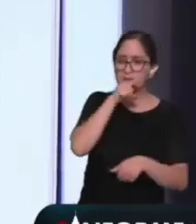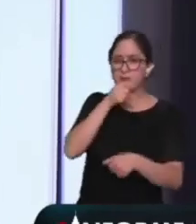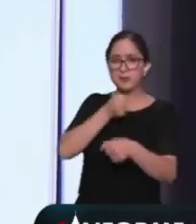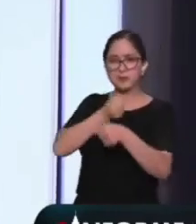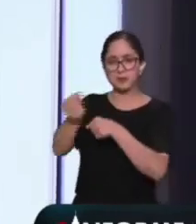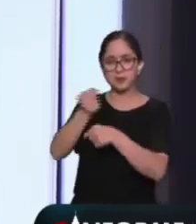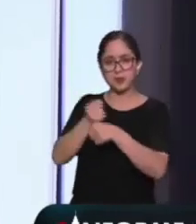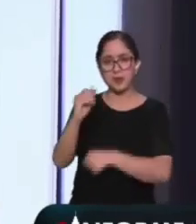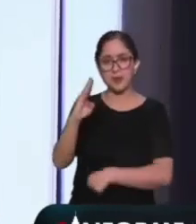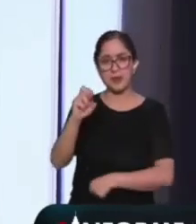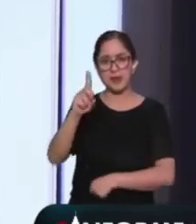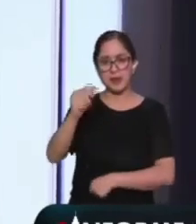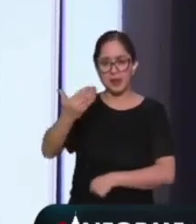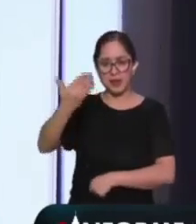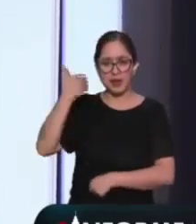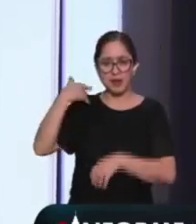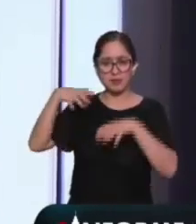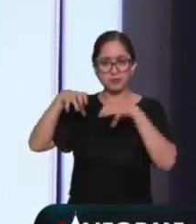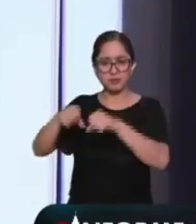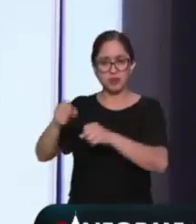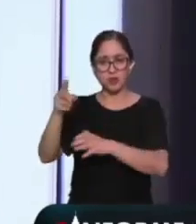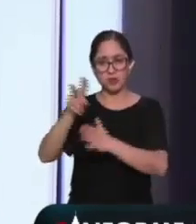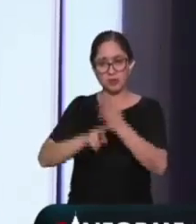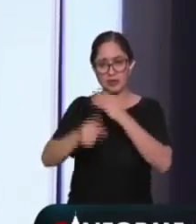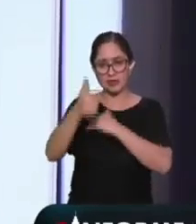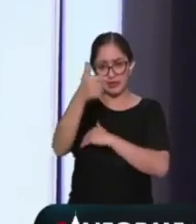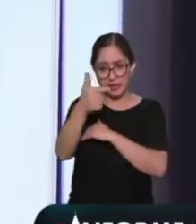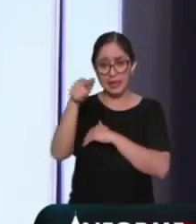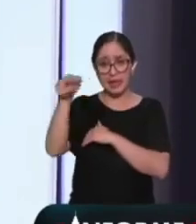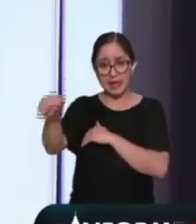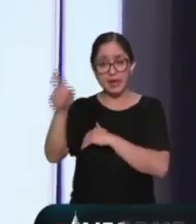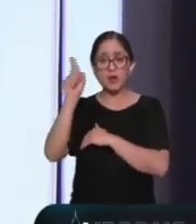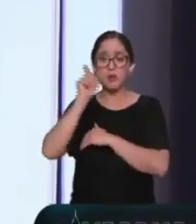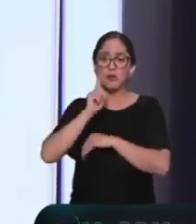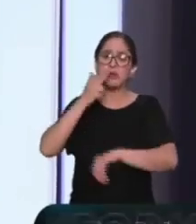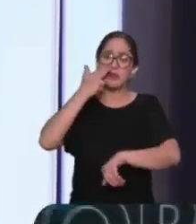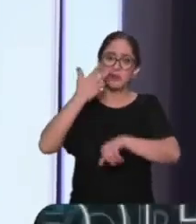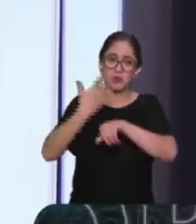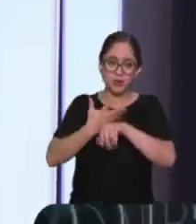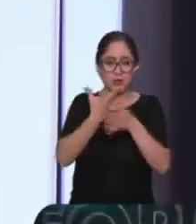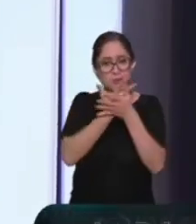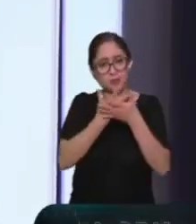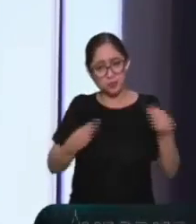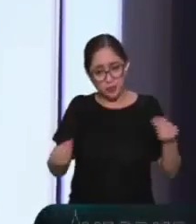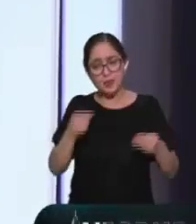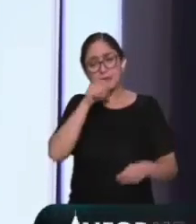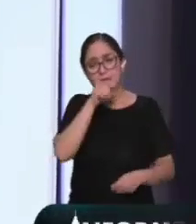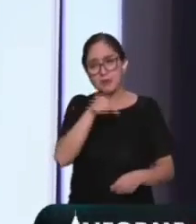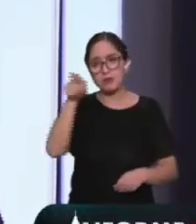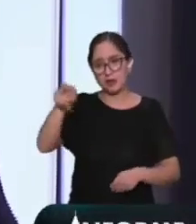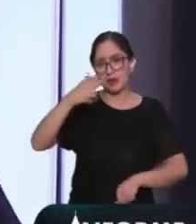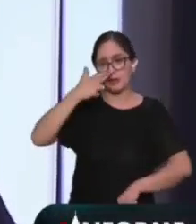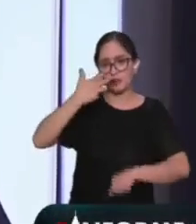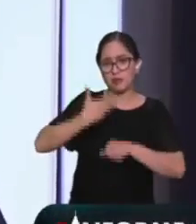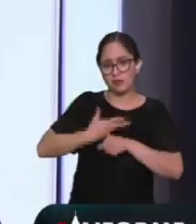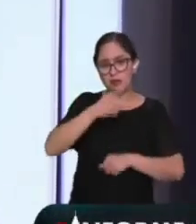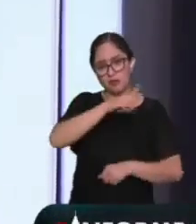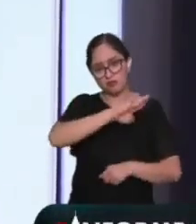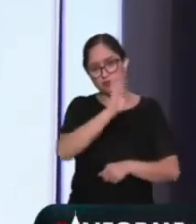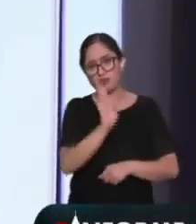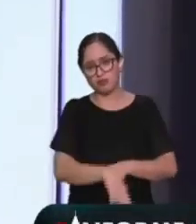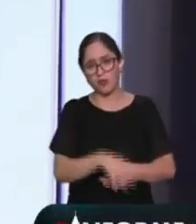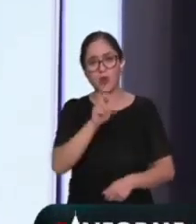Quevedo, detenida en 2007 al ser señalada como parte responsable de esta desaparición y supuesto homicidio de Hugo Alberto